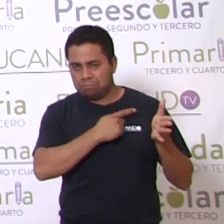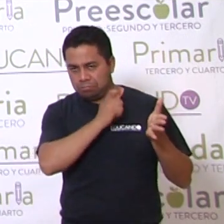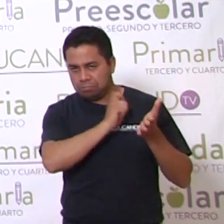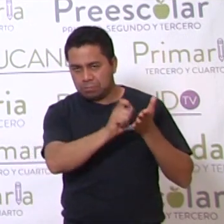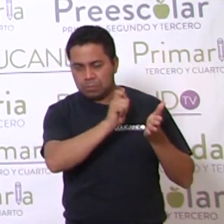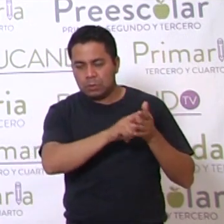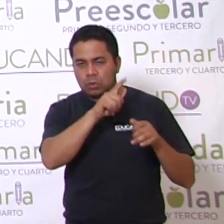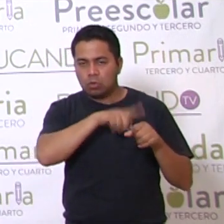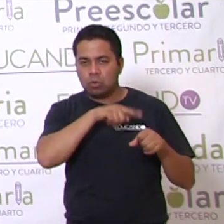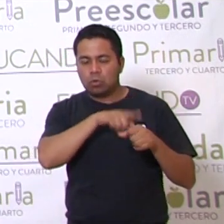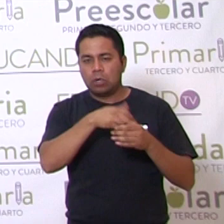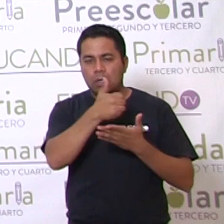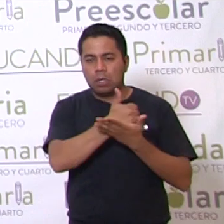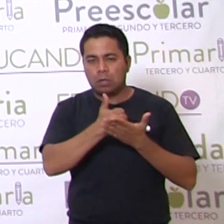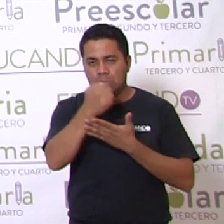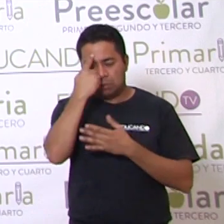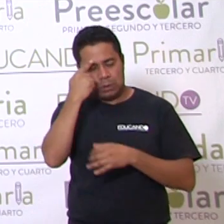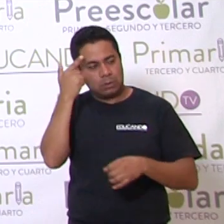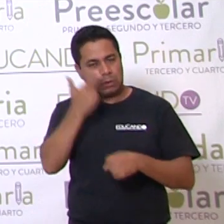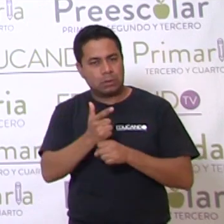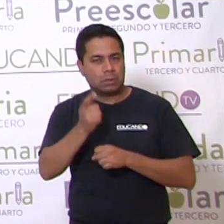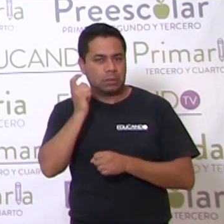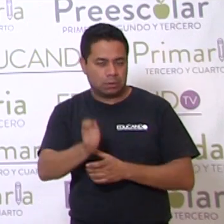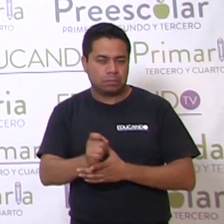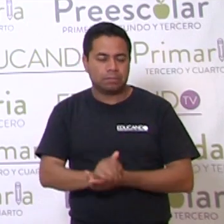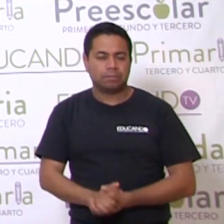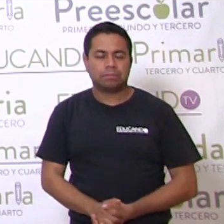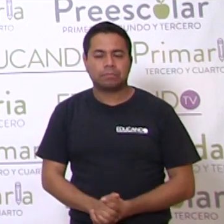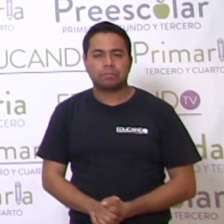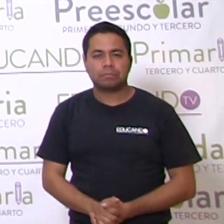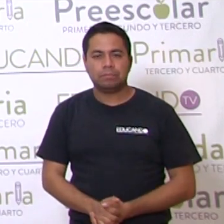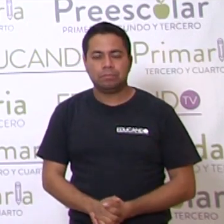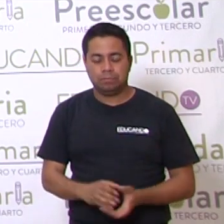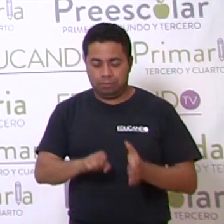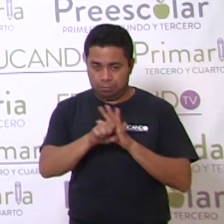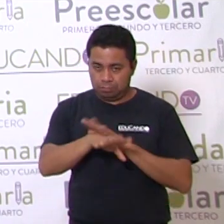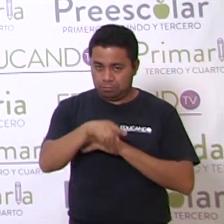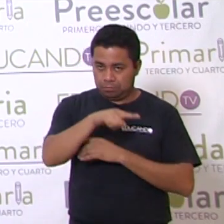de color azul para que lo puedas identificar. Si nosotros hablamos,